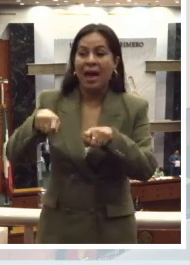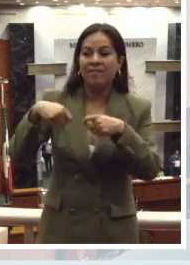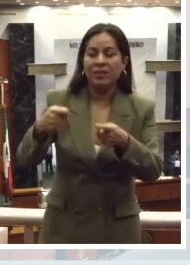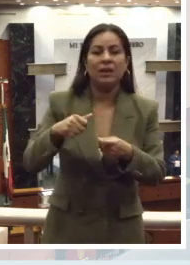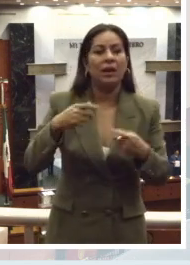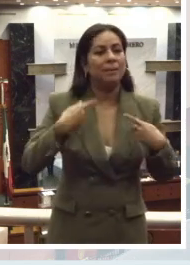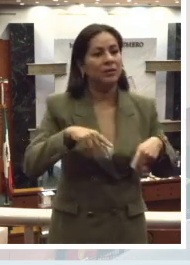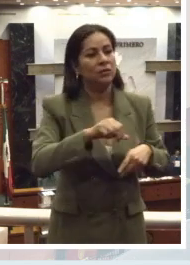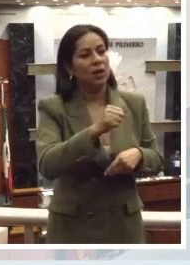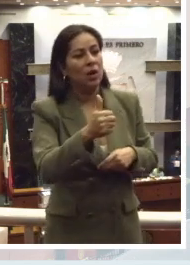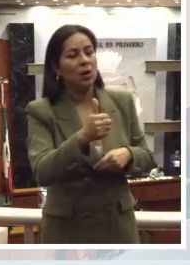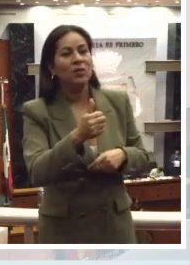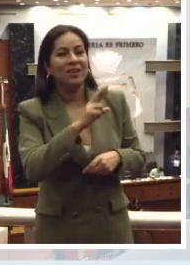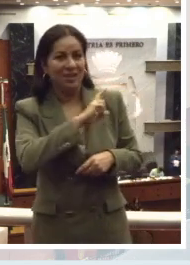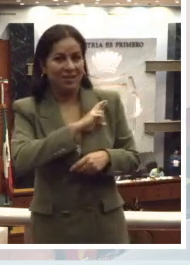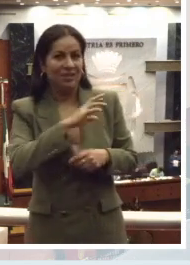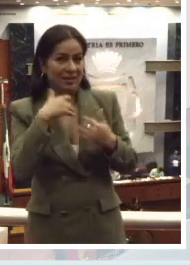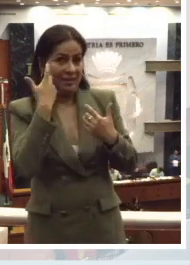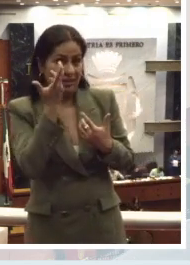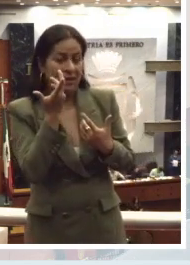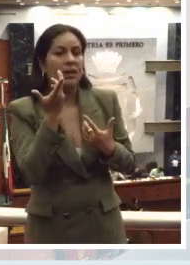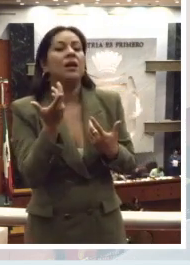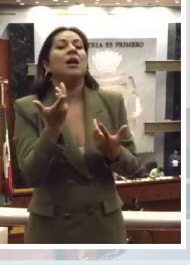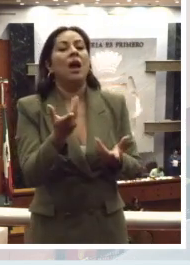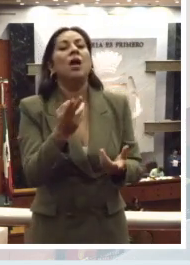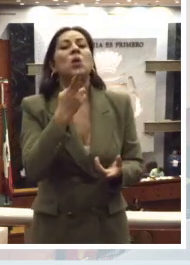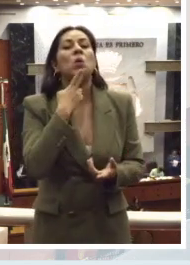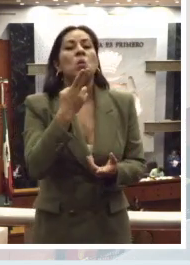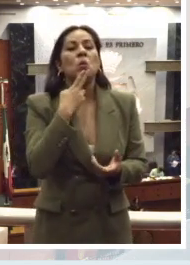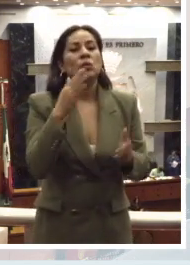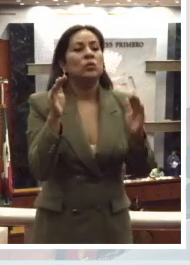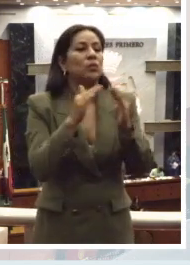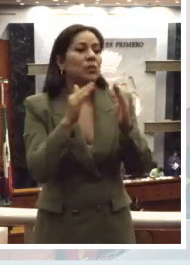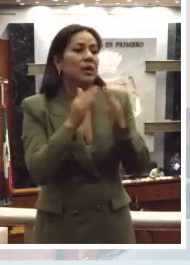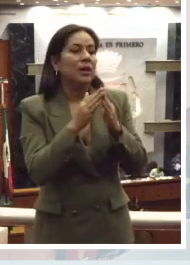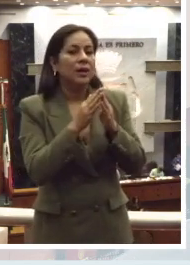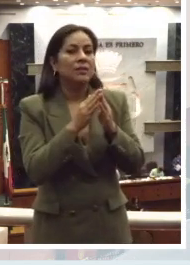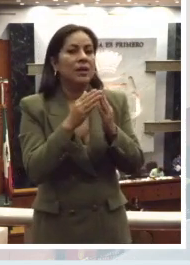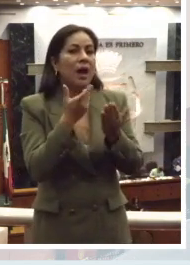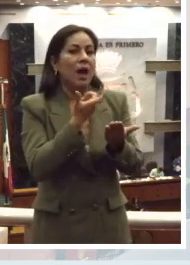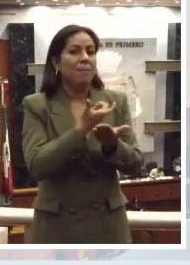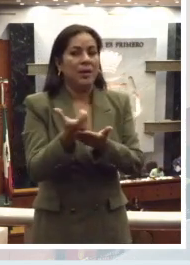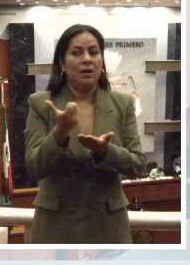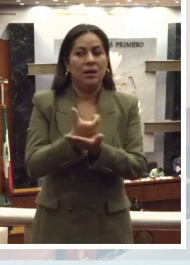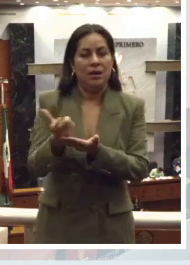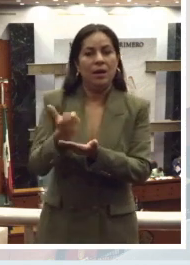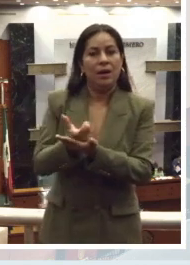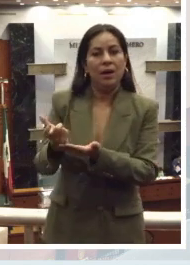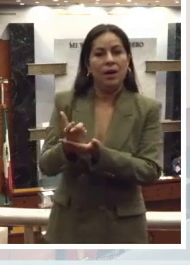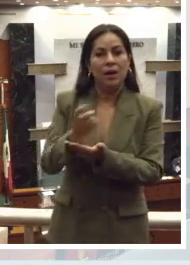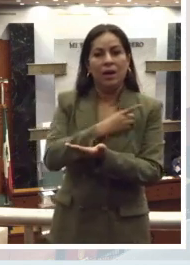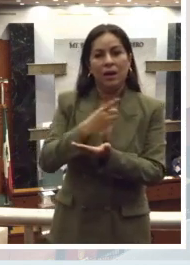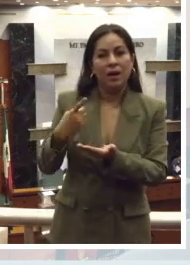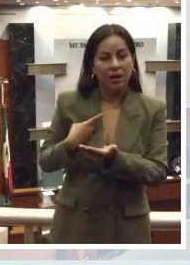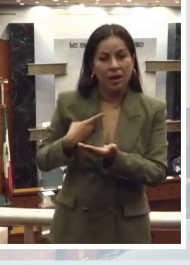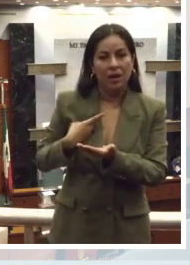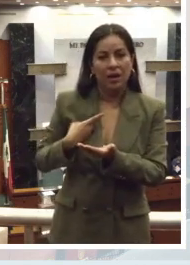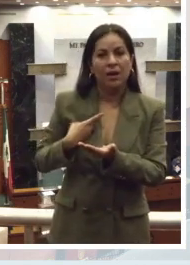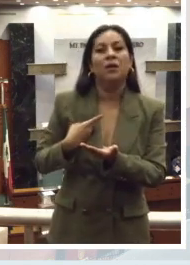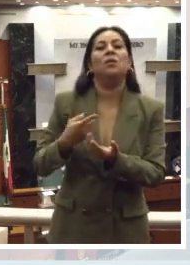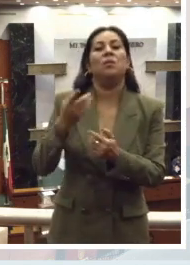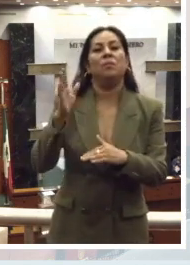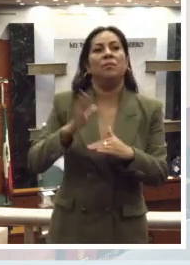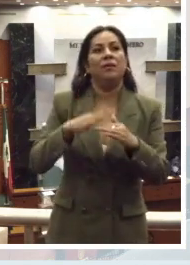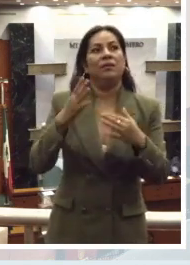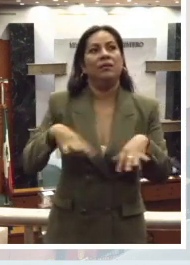arrendatario el uso o goce temporal de un bien a cambio de un cierto precio. Los principales